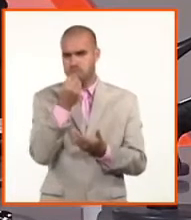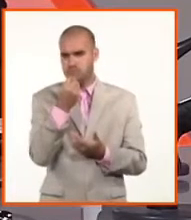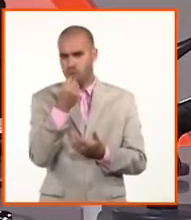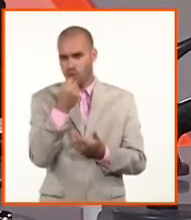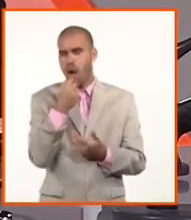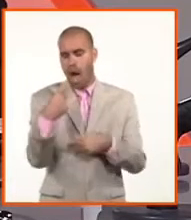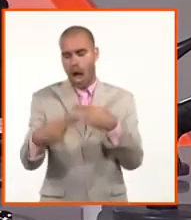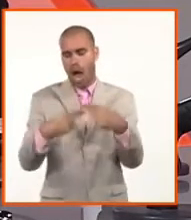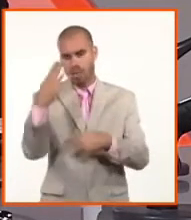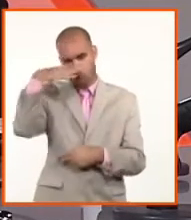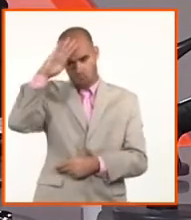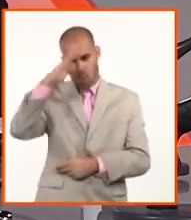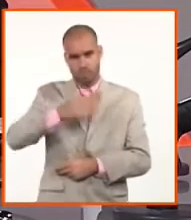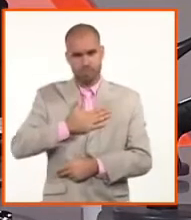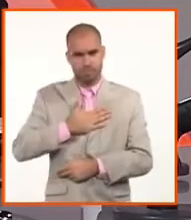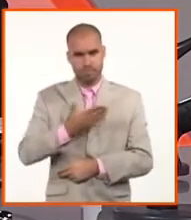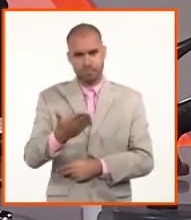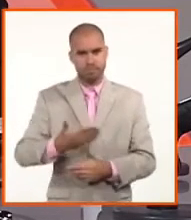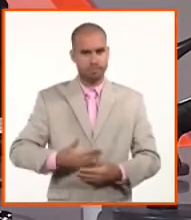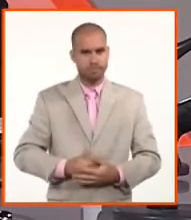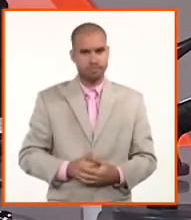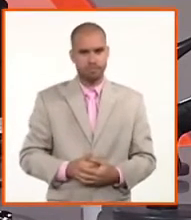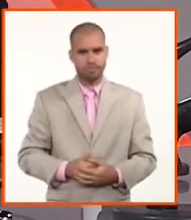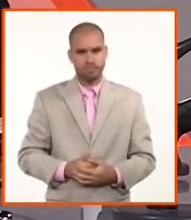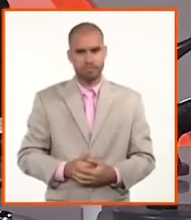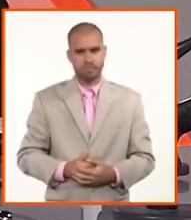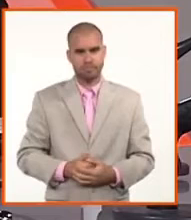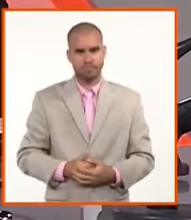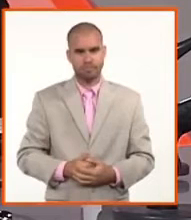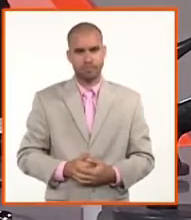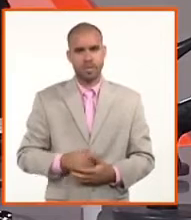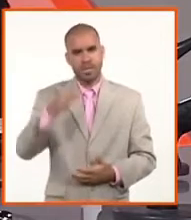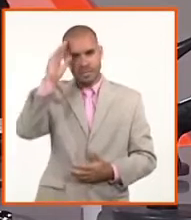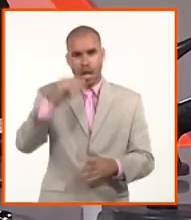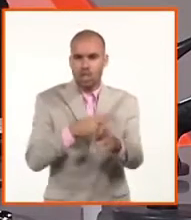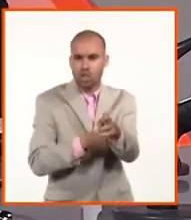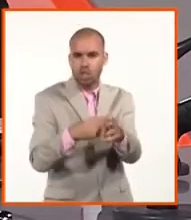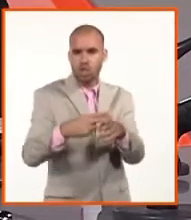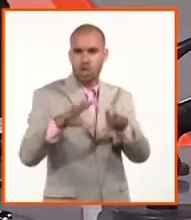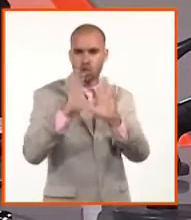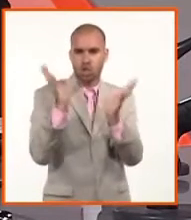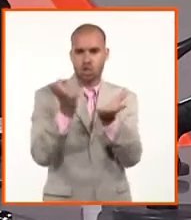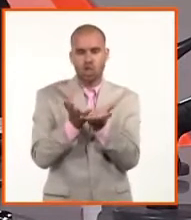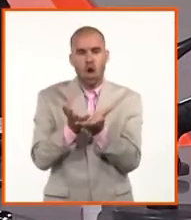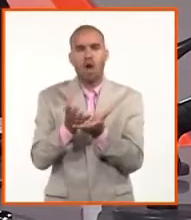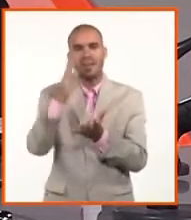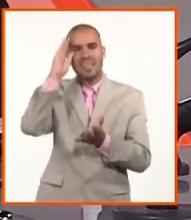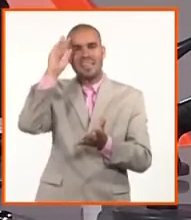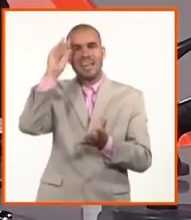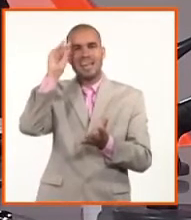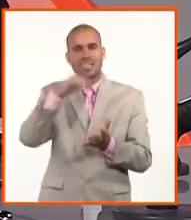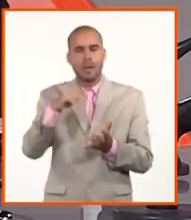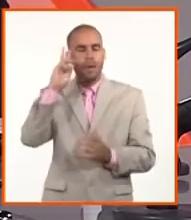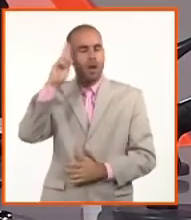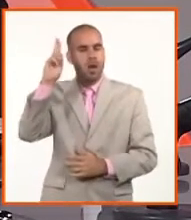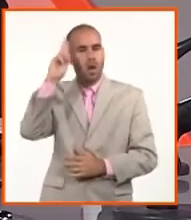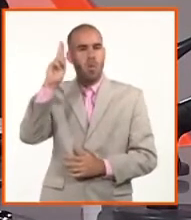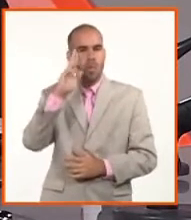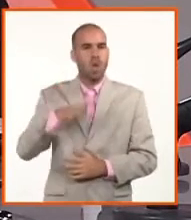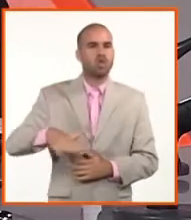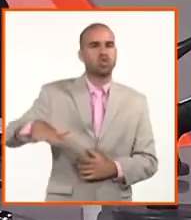estas cuartillas. La lucha que no espera, la obra que tenemos por delante y el recuerdo imborrable de los hermanos